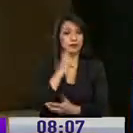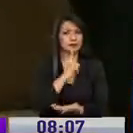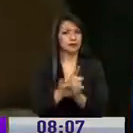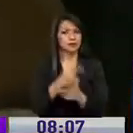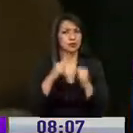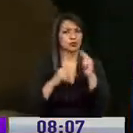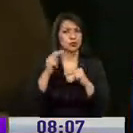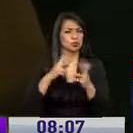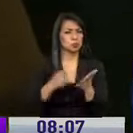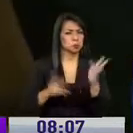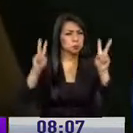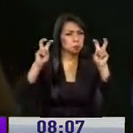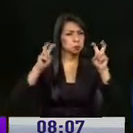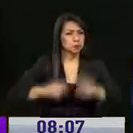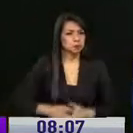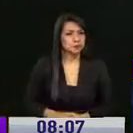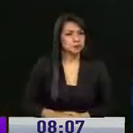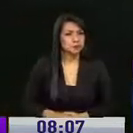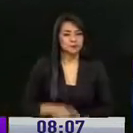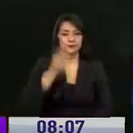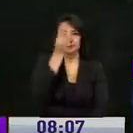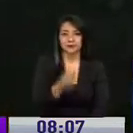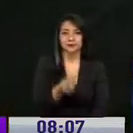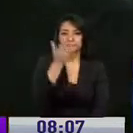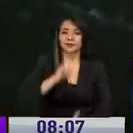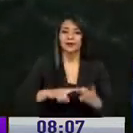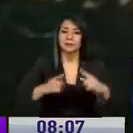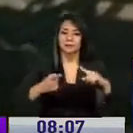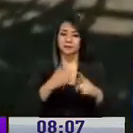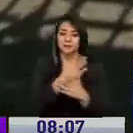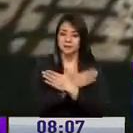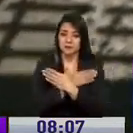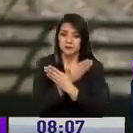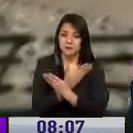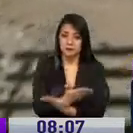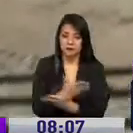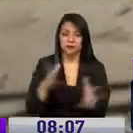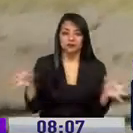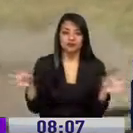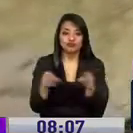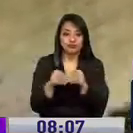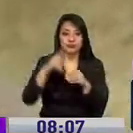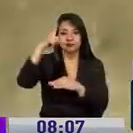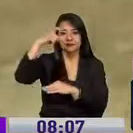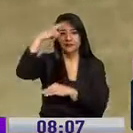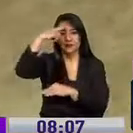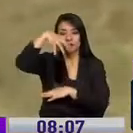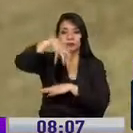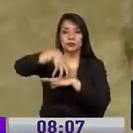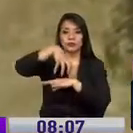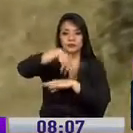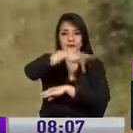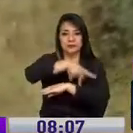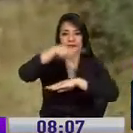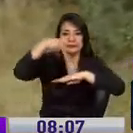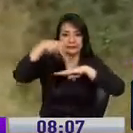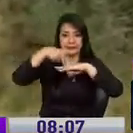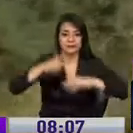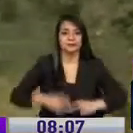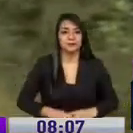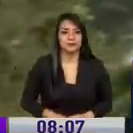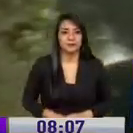construirá aquí específicamente? Ok, buenos días con todos los televidentes, reciban un cordial saludo de quienes conformamos del gobierno de la provincia de Pichincha. Como